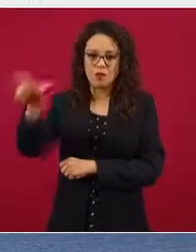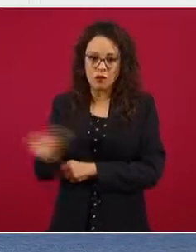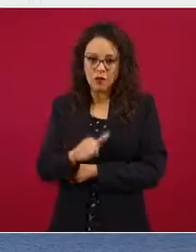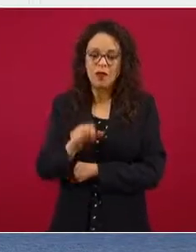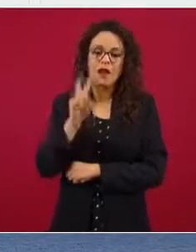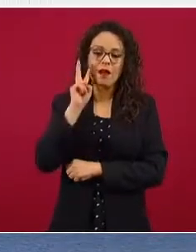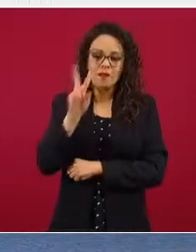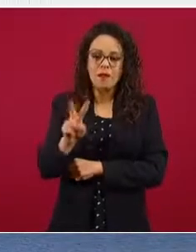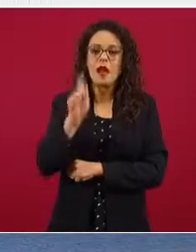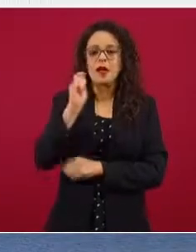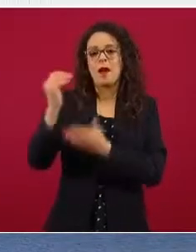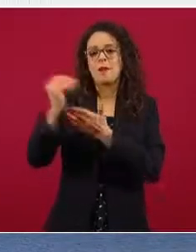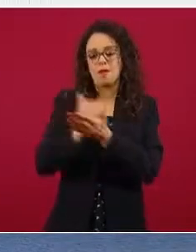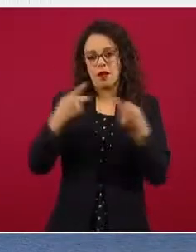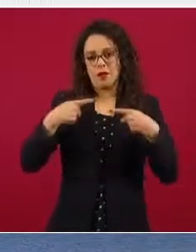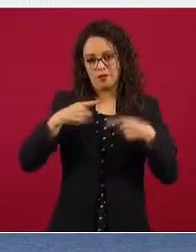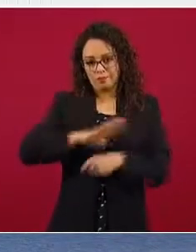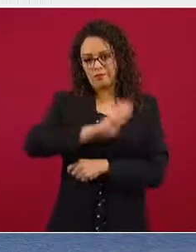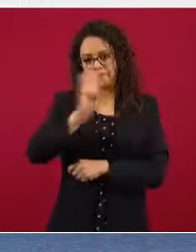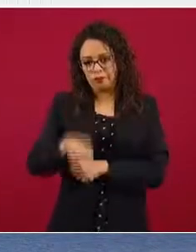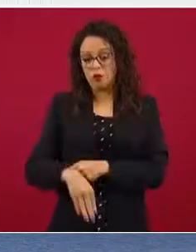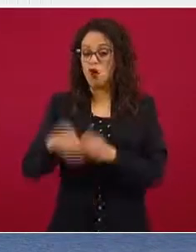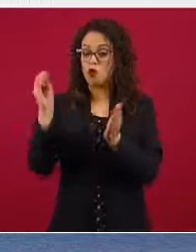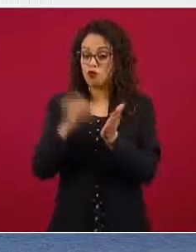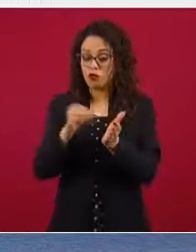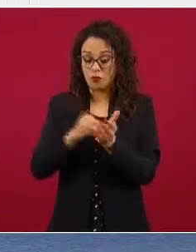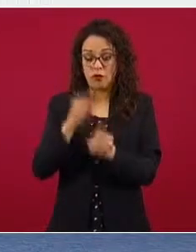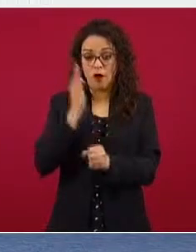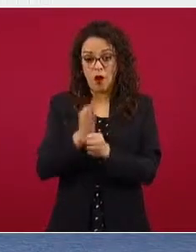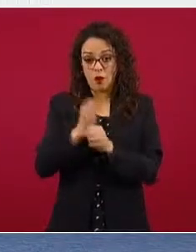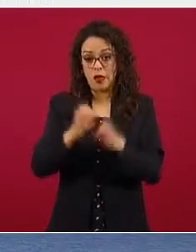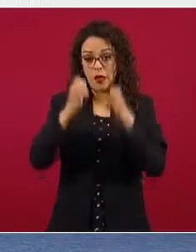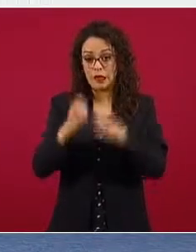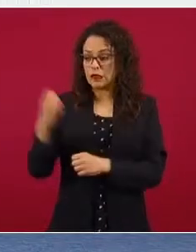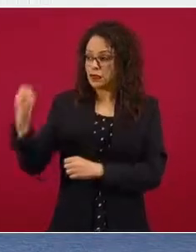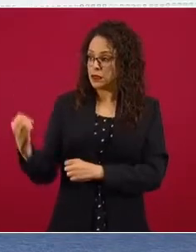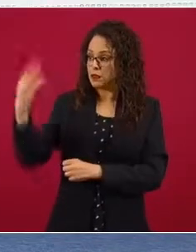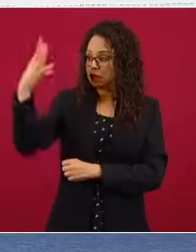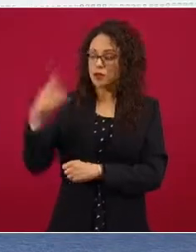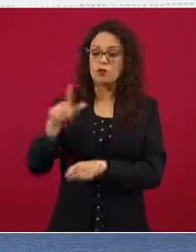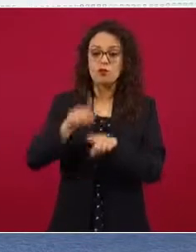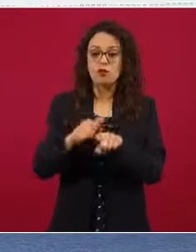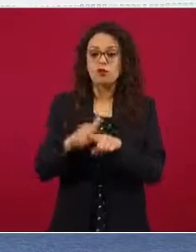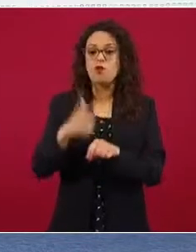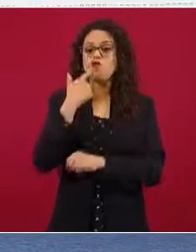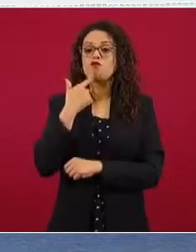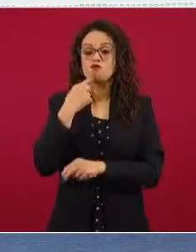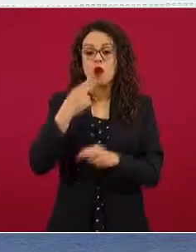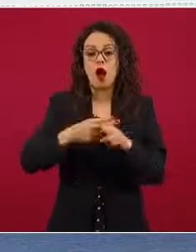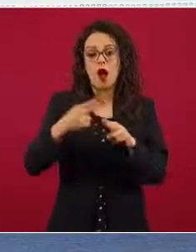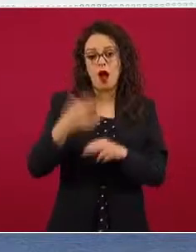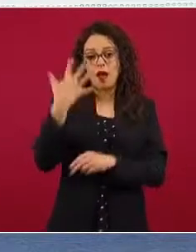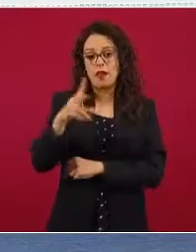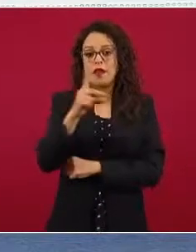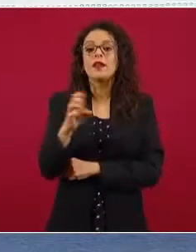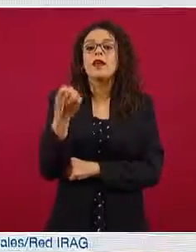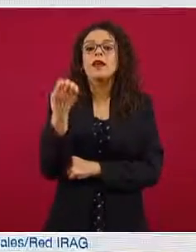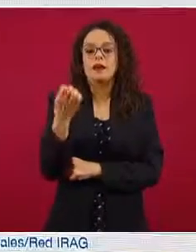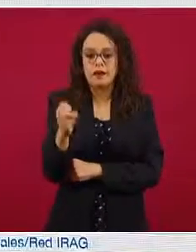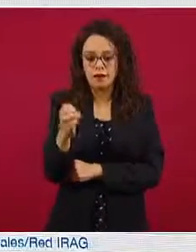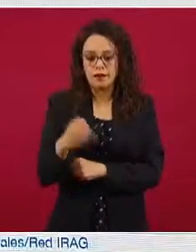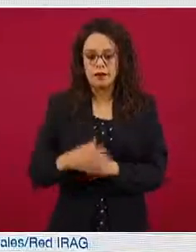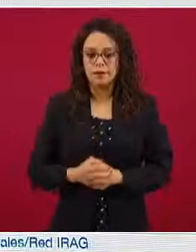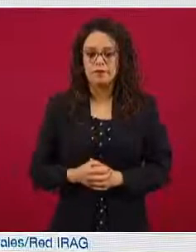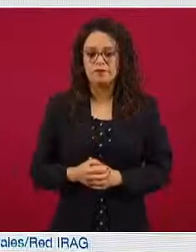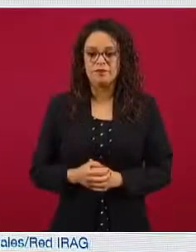semáforo rojo y esto ocurrirá al menos hasta el 10 de enero. La siguiente. Tendencia de hospitalización todavía a la